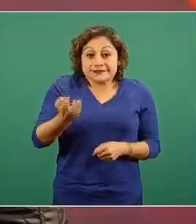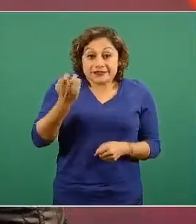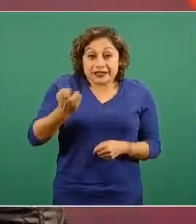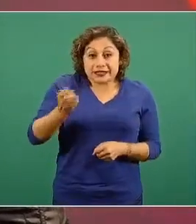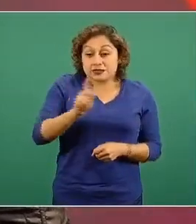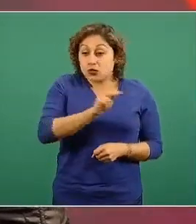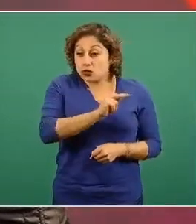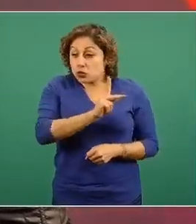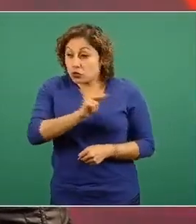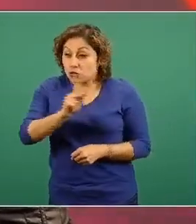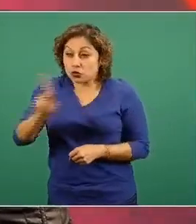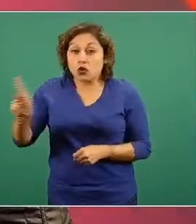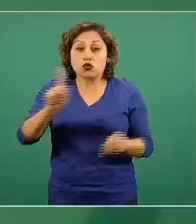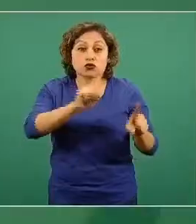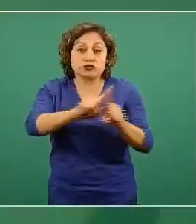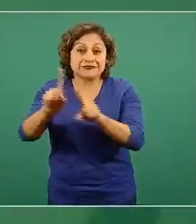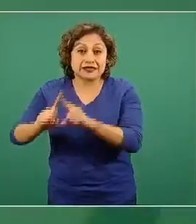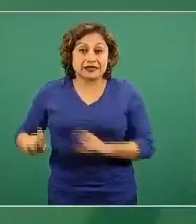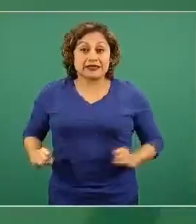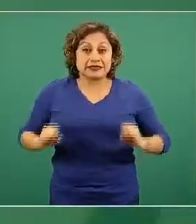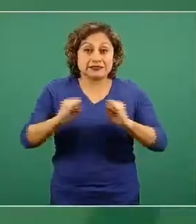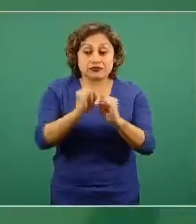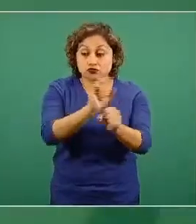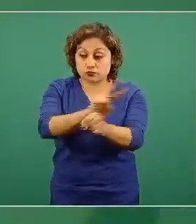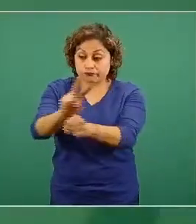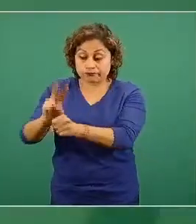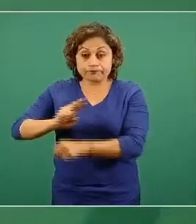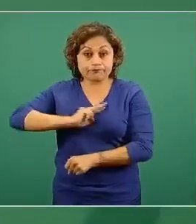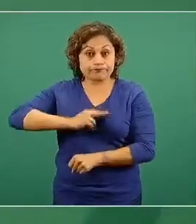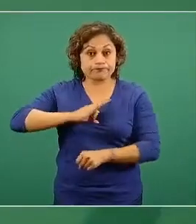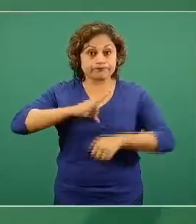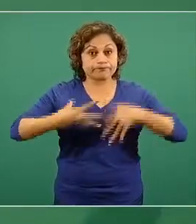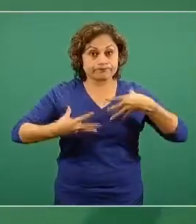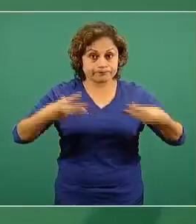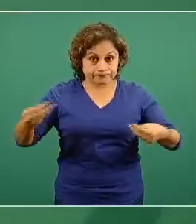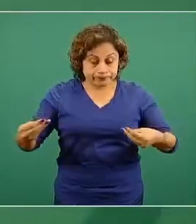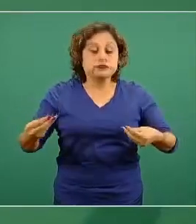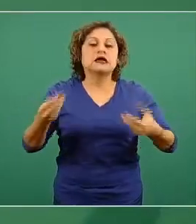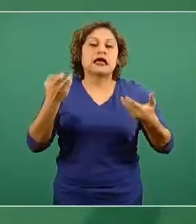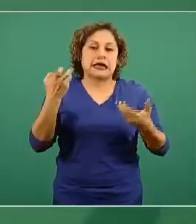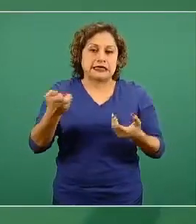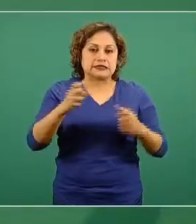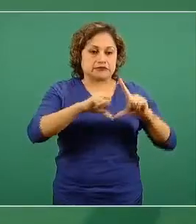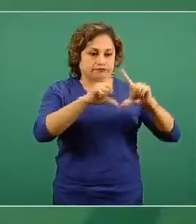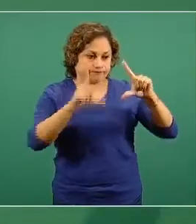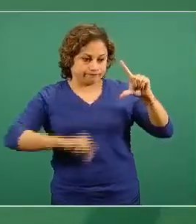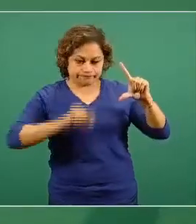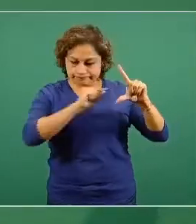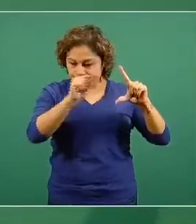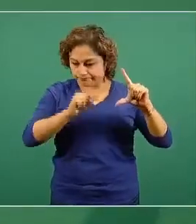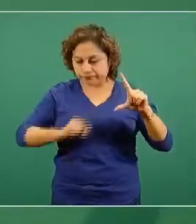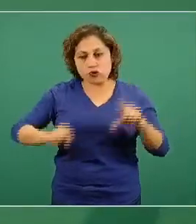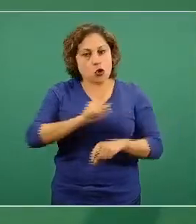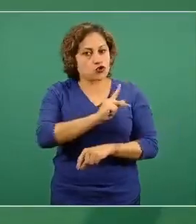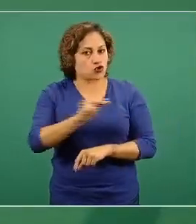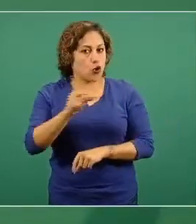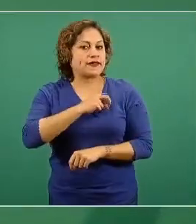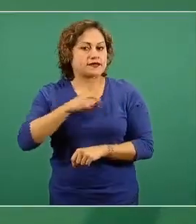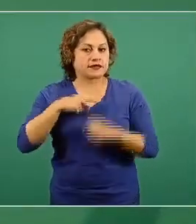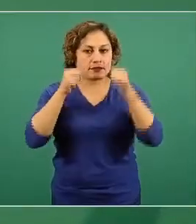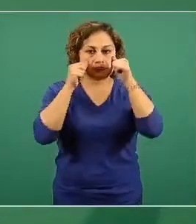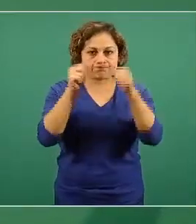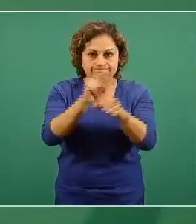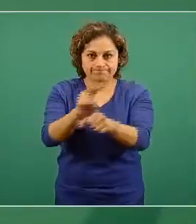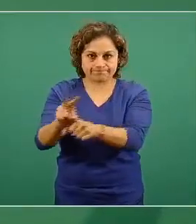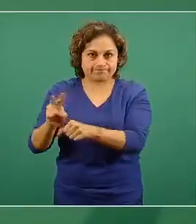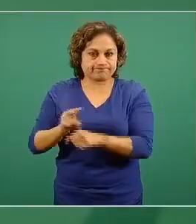de vigilancia epidemiológica en el país, que como digo en su momento se instruyó a todas a poder hacer este seguimiento. Bastaba con el